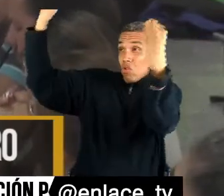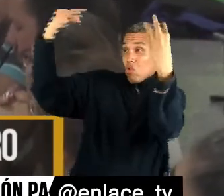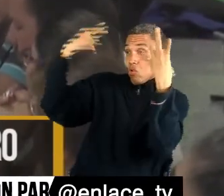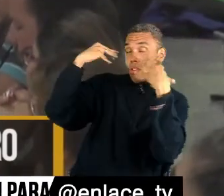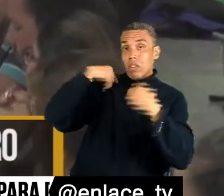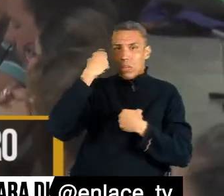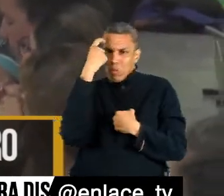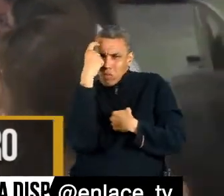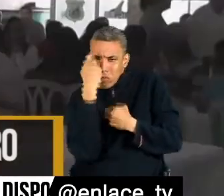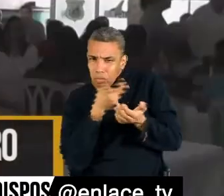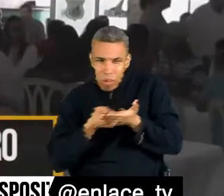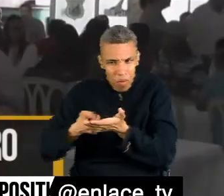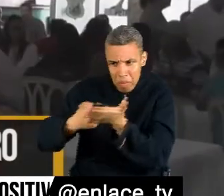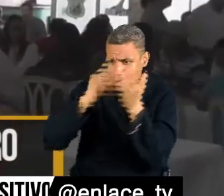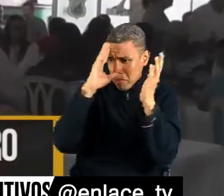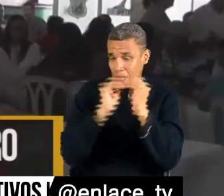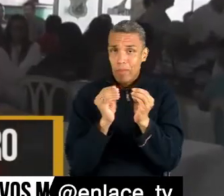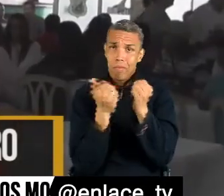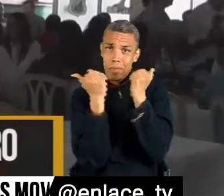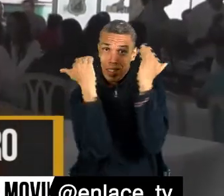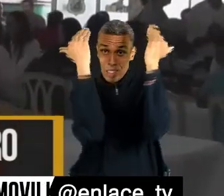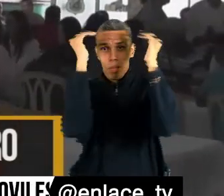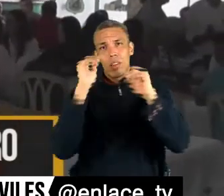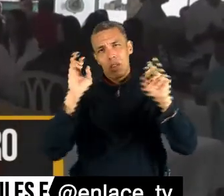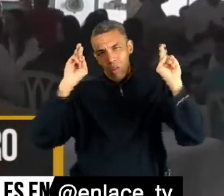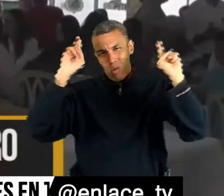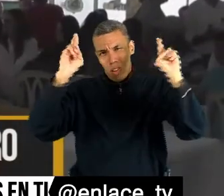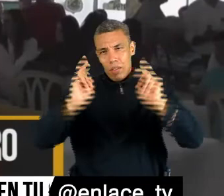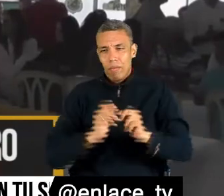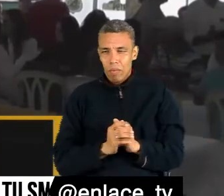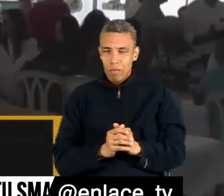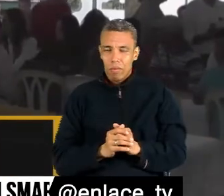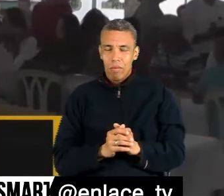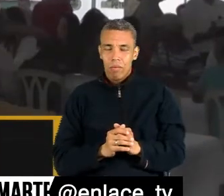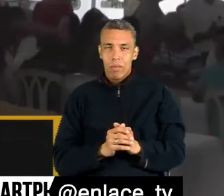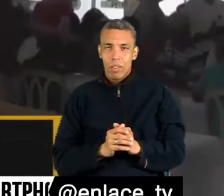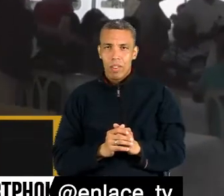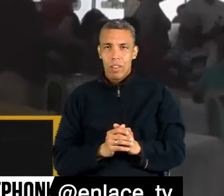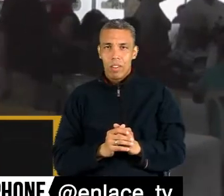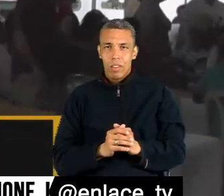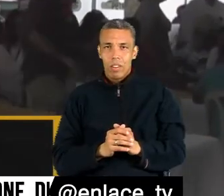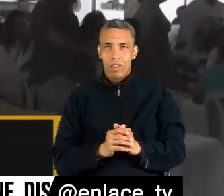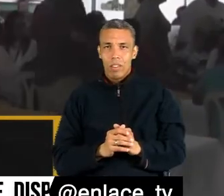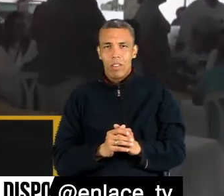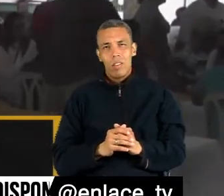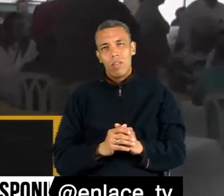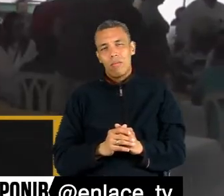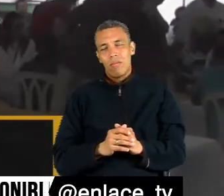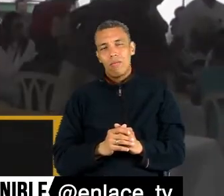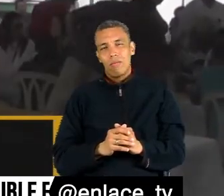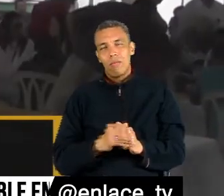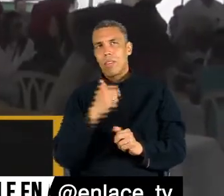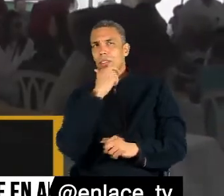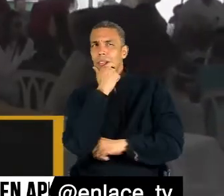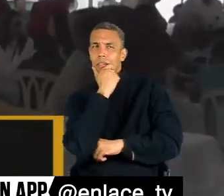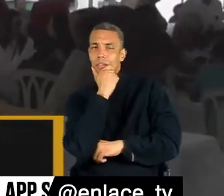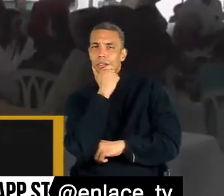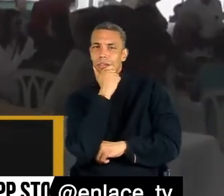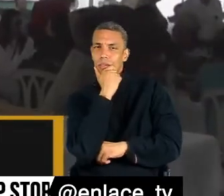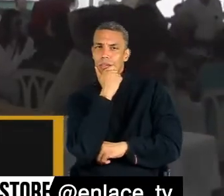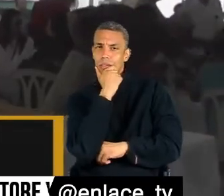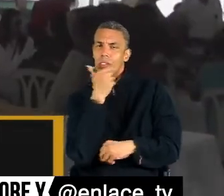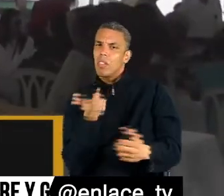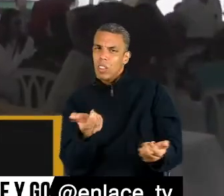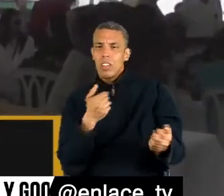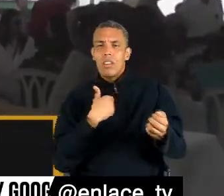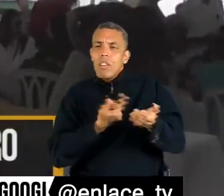una oportunidad muy linda, histórica, es poder hacer una hoja de ruta que sea de manera